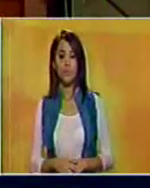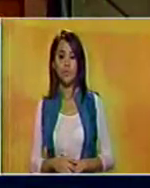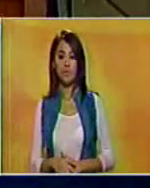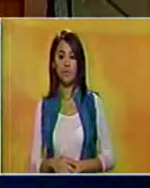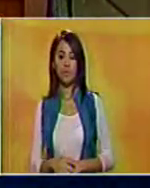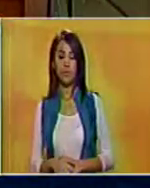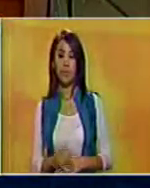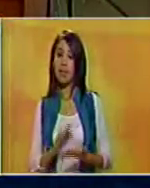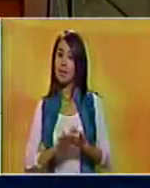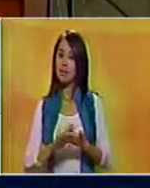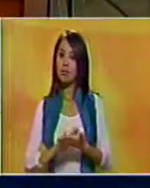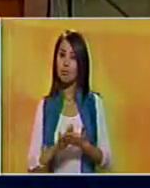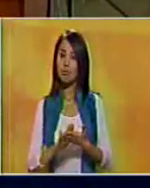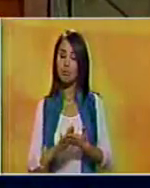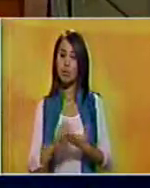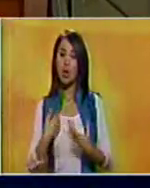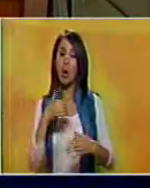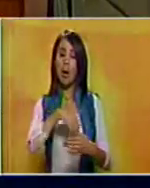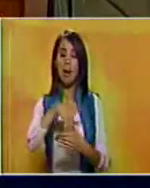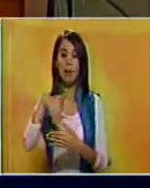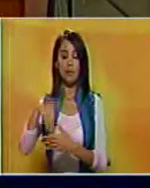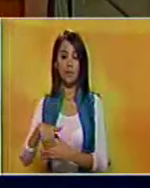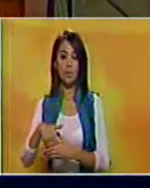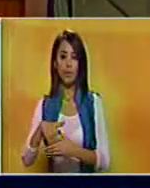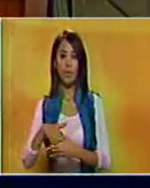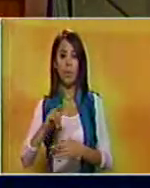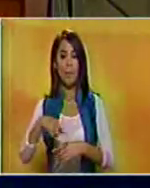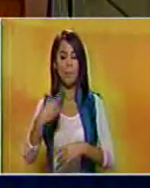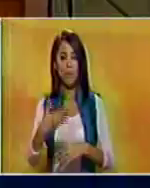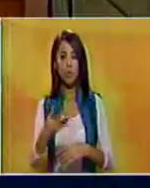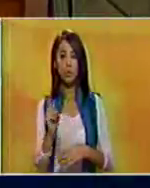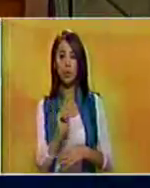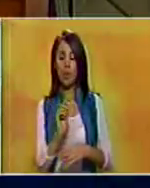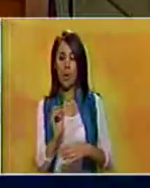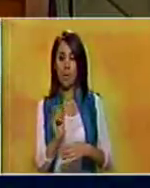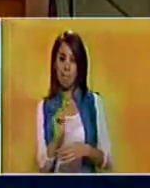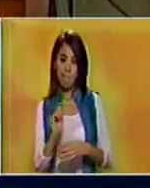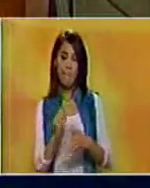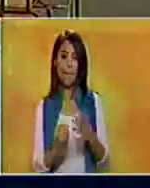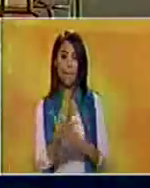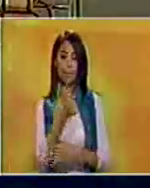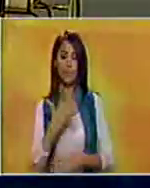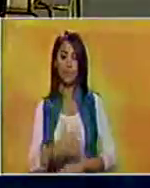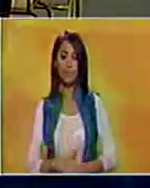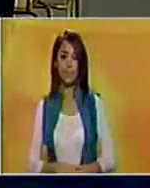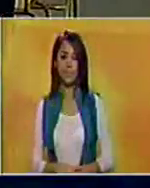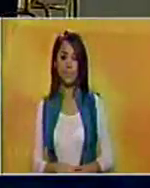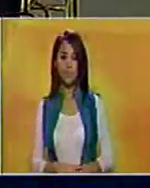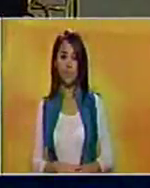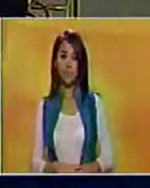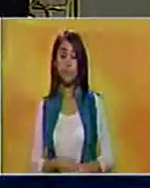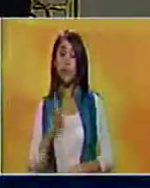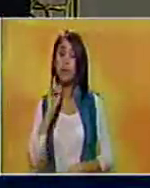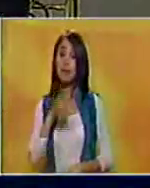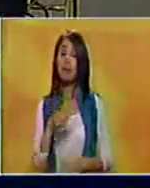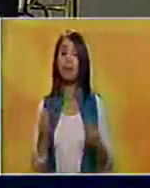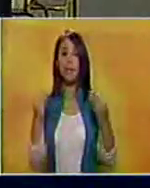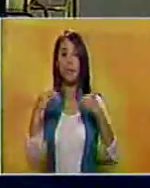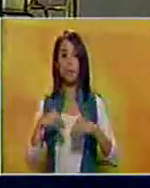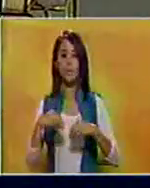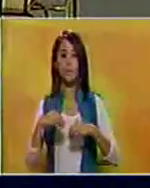se resuelve con la elección del próximo mes de mayo. También incluye el